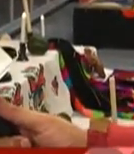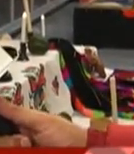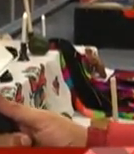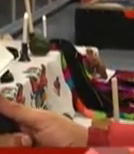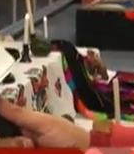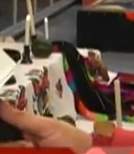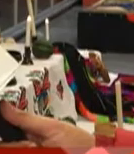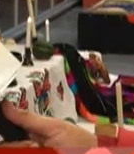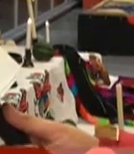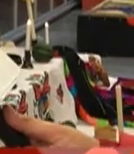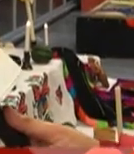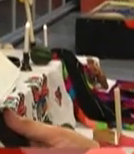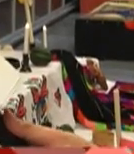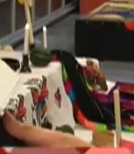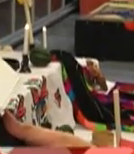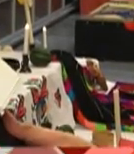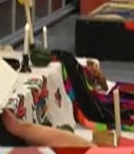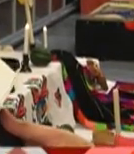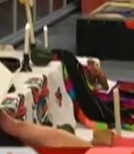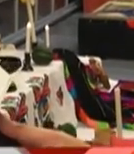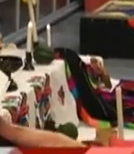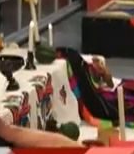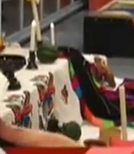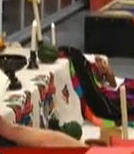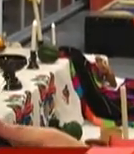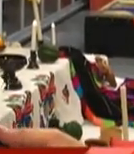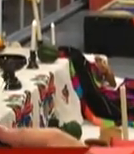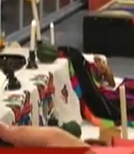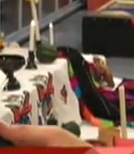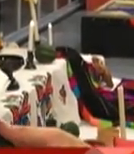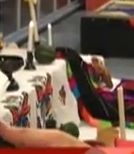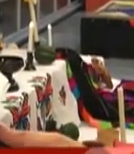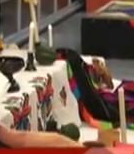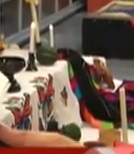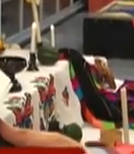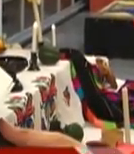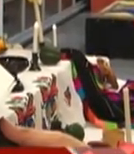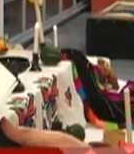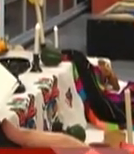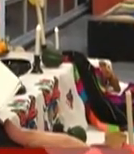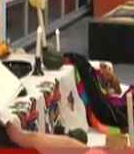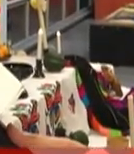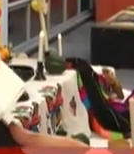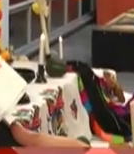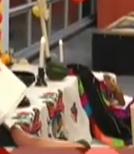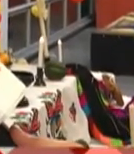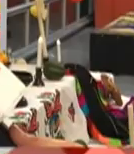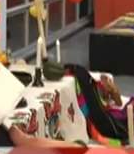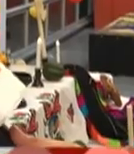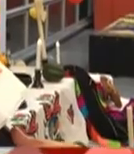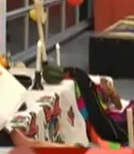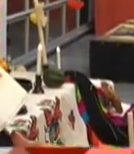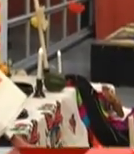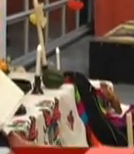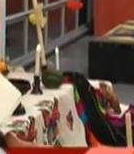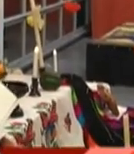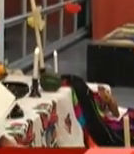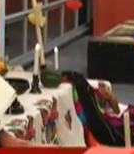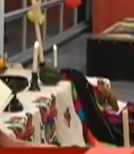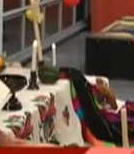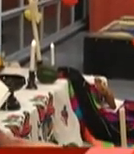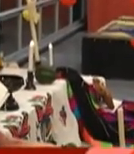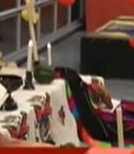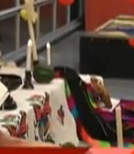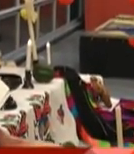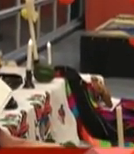esto como algo que llegue a lo estereotipado, sino nosotros lo que pretendemos es que se